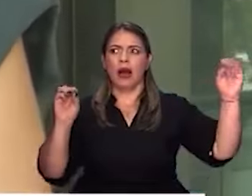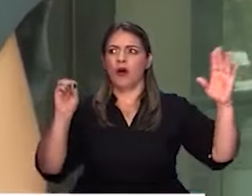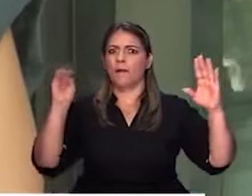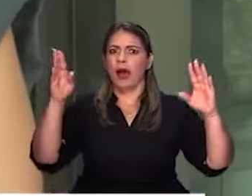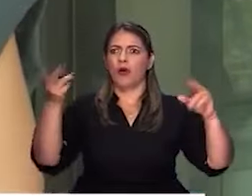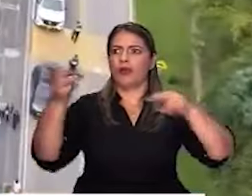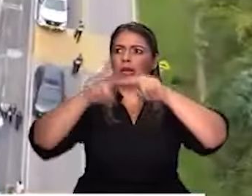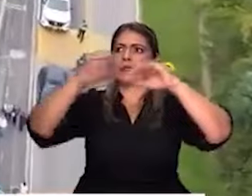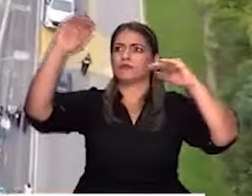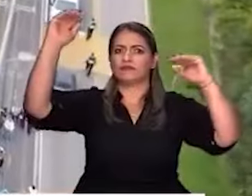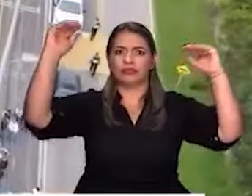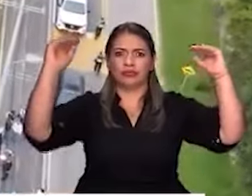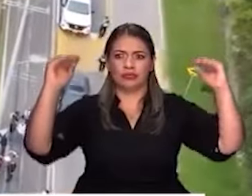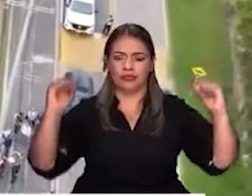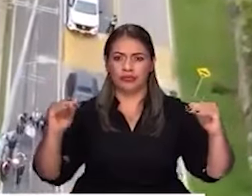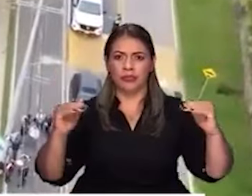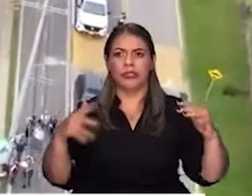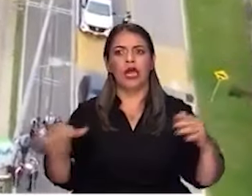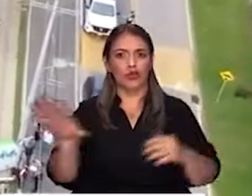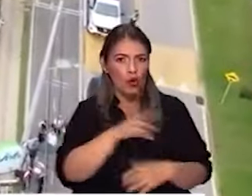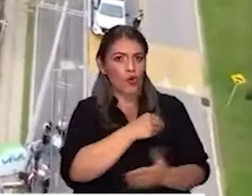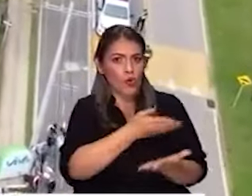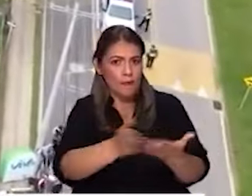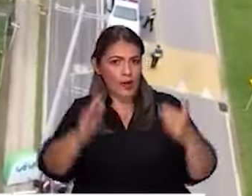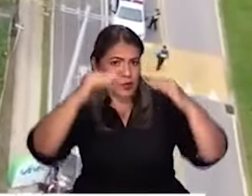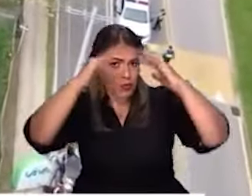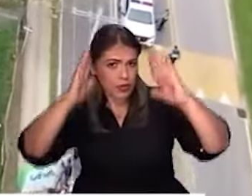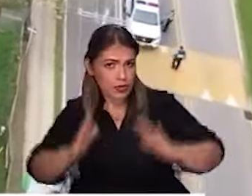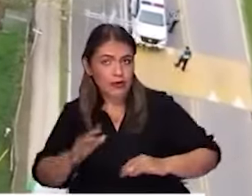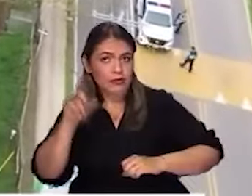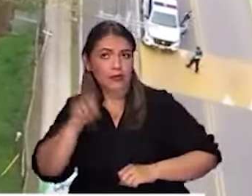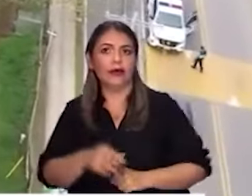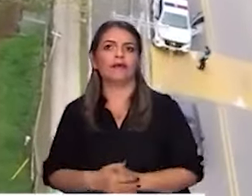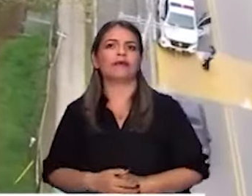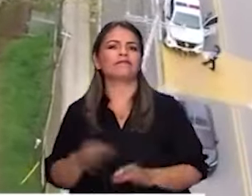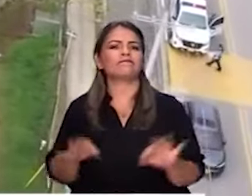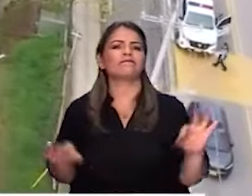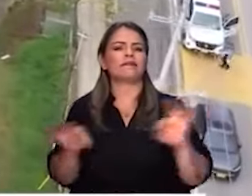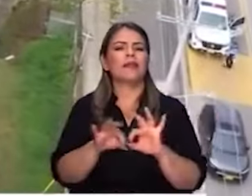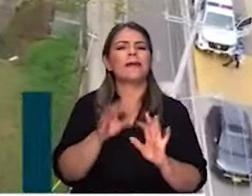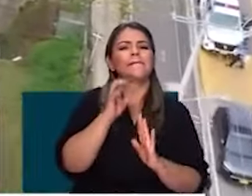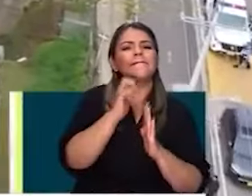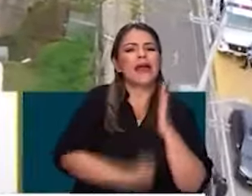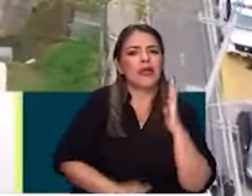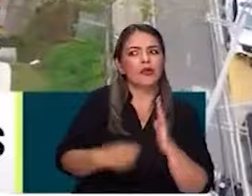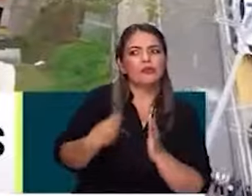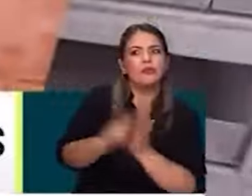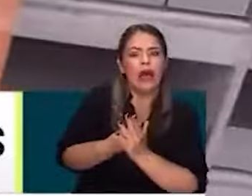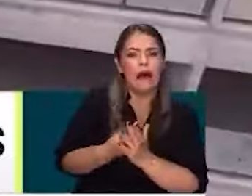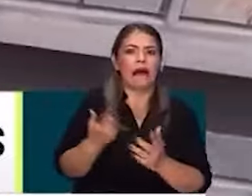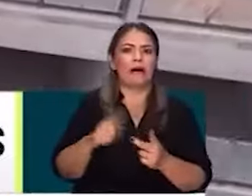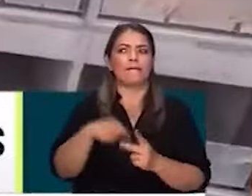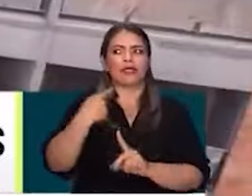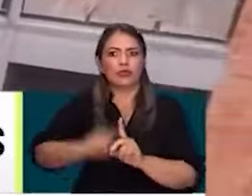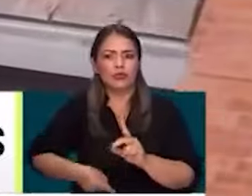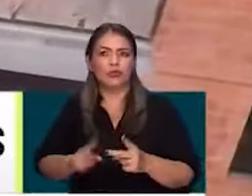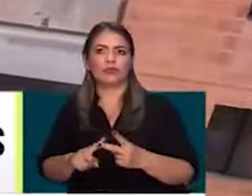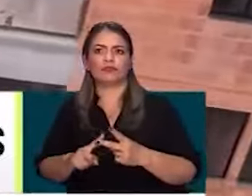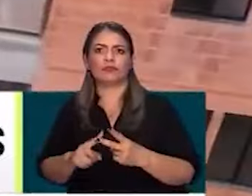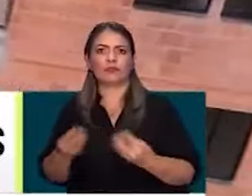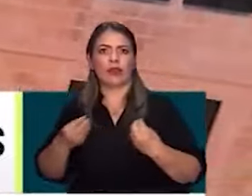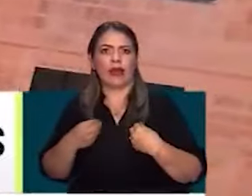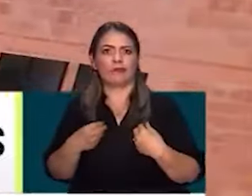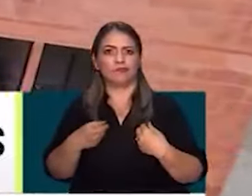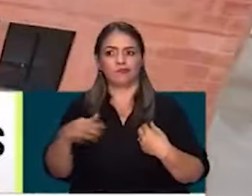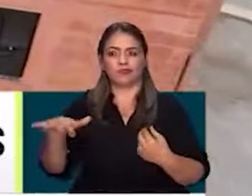el ejercicio toda vez que esto implica una disminución en el valor de la cuota eh que nos hace más cercanos